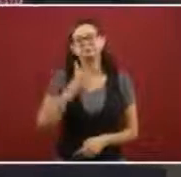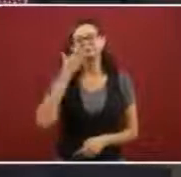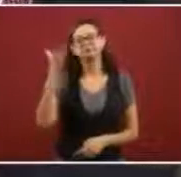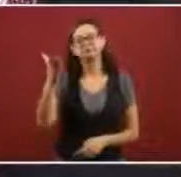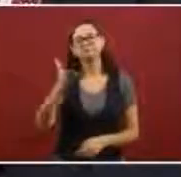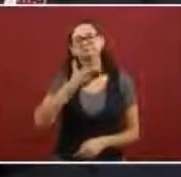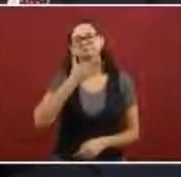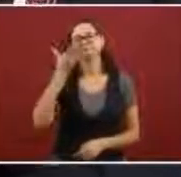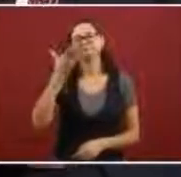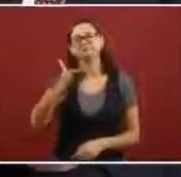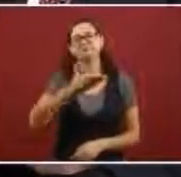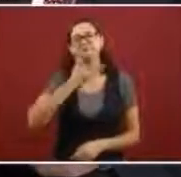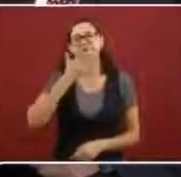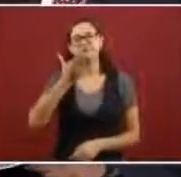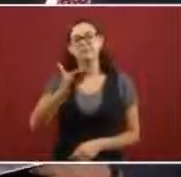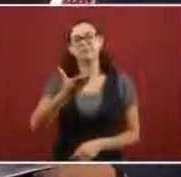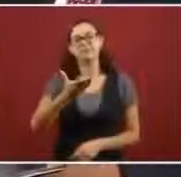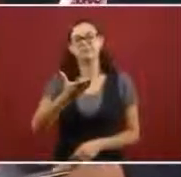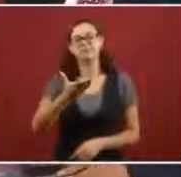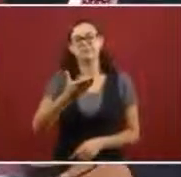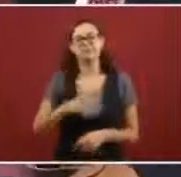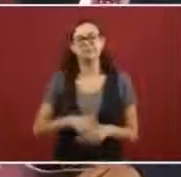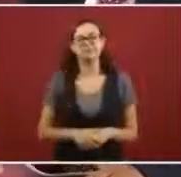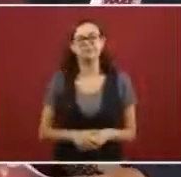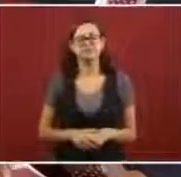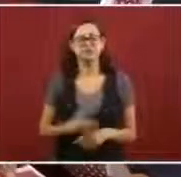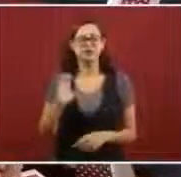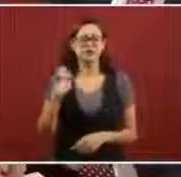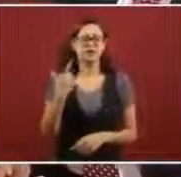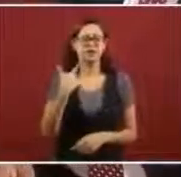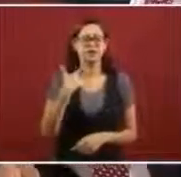El propósito era